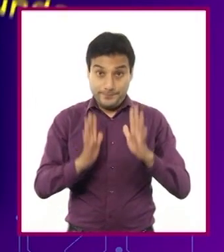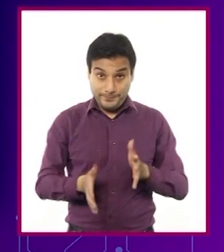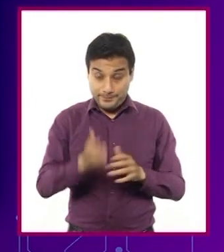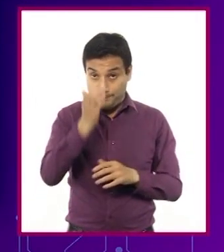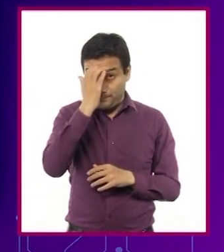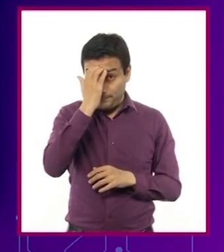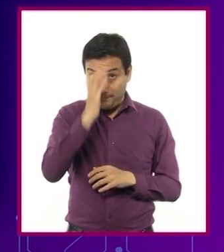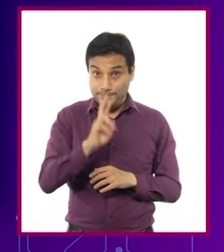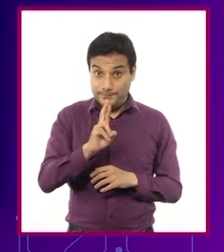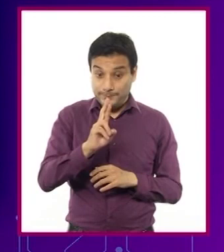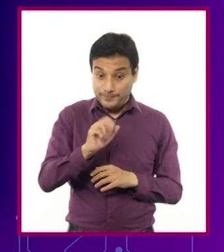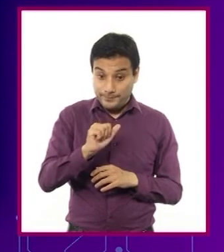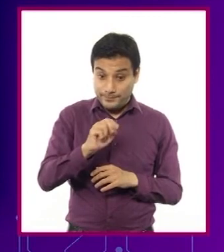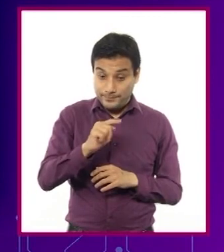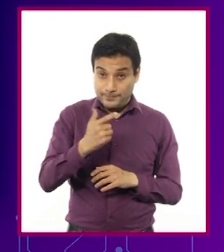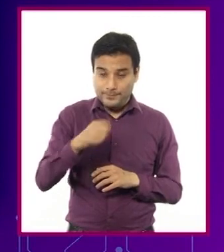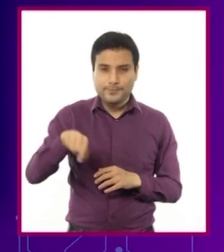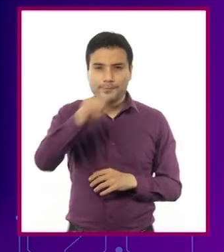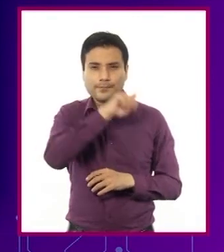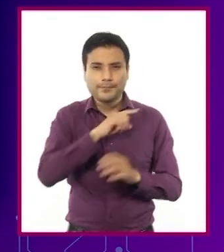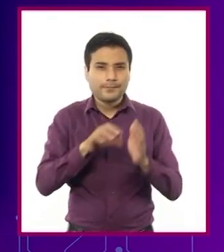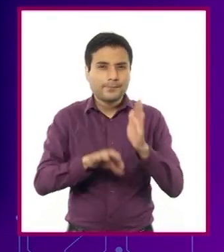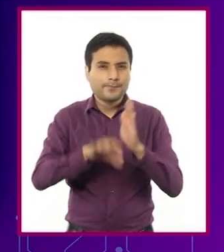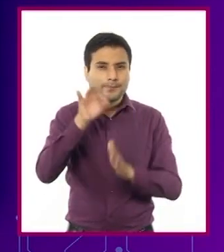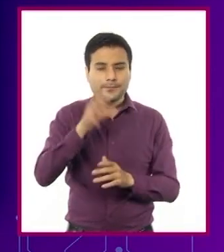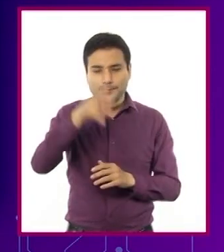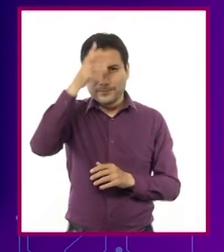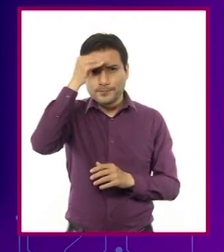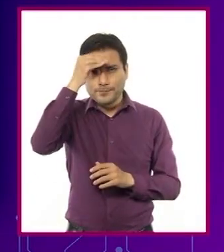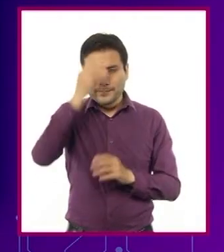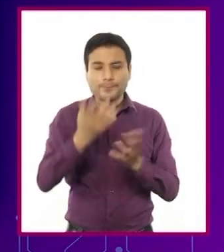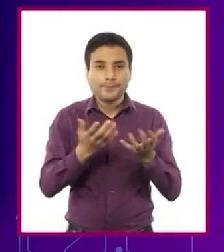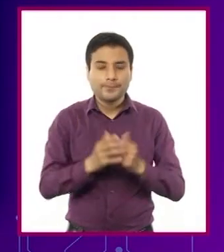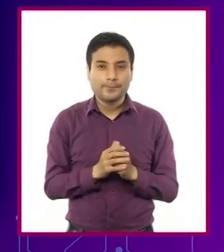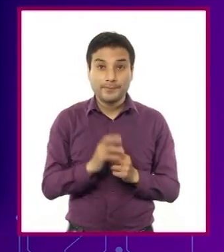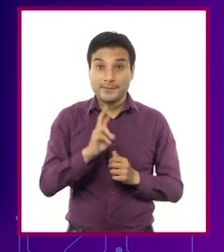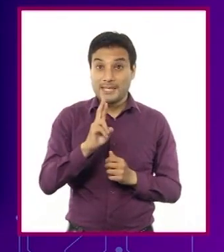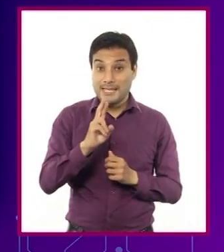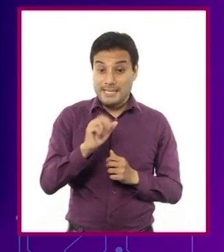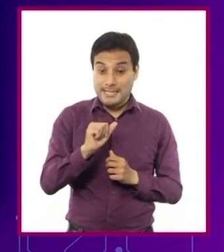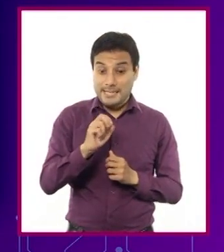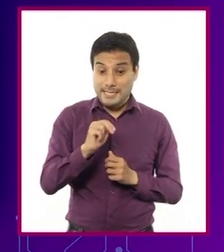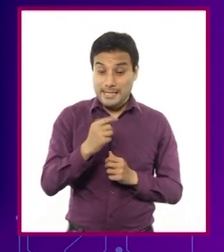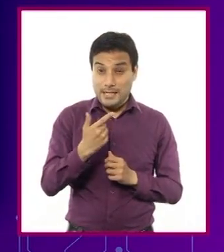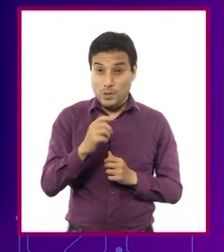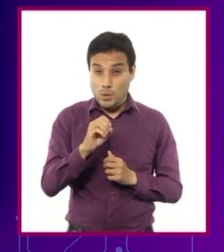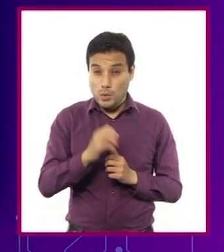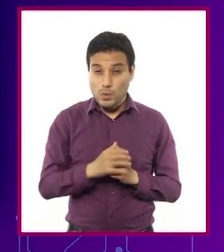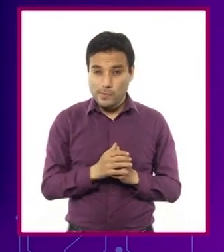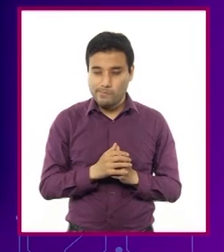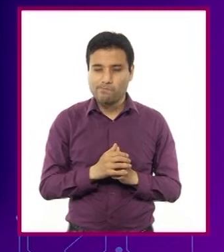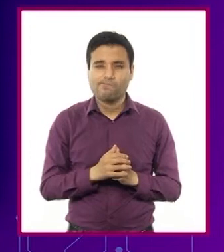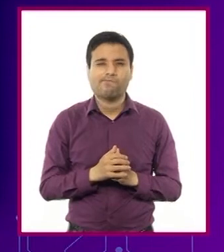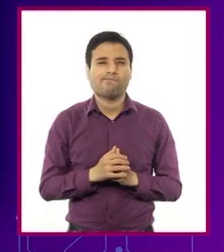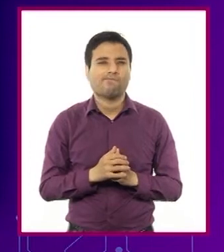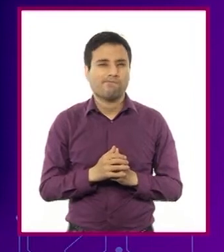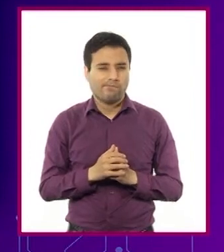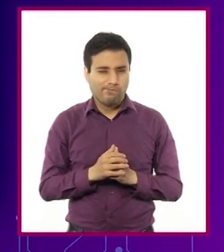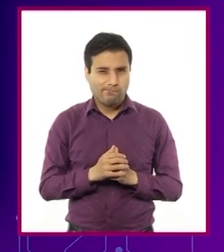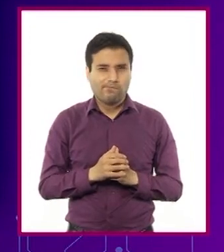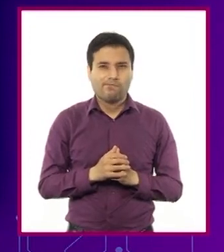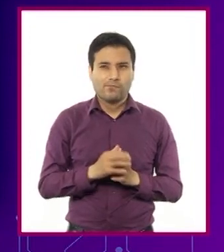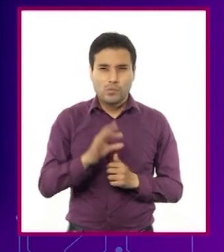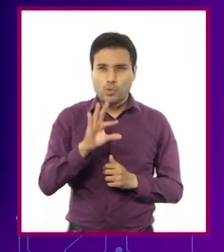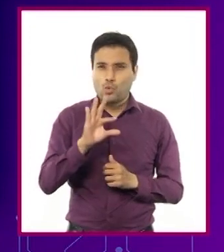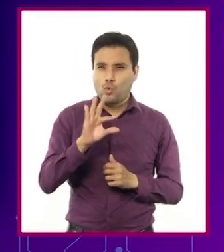¿a qué conclusión se llega? Que el rango en poco más de 40